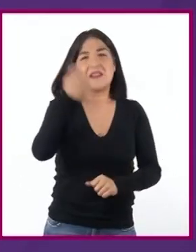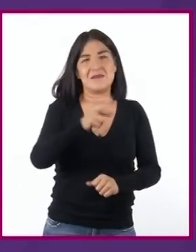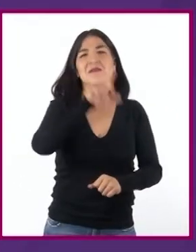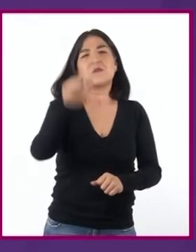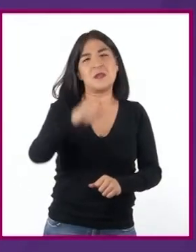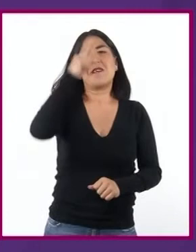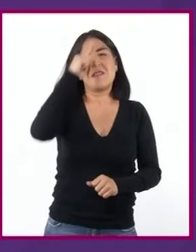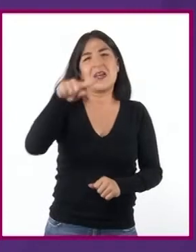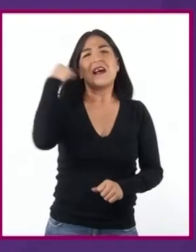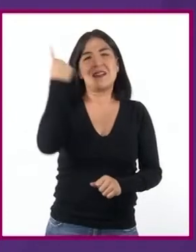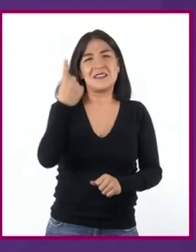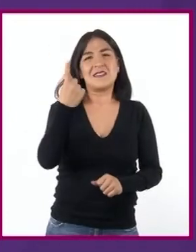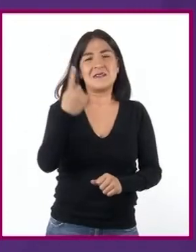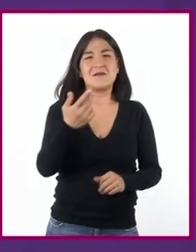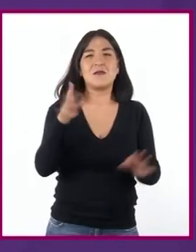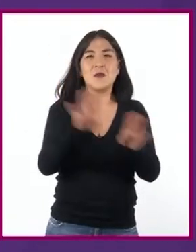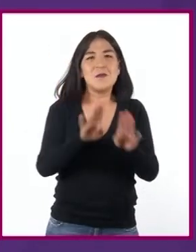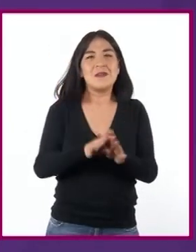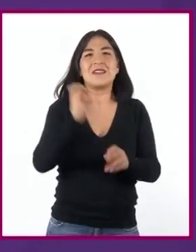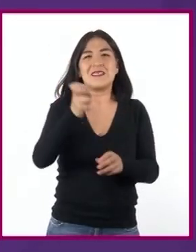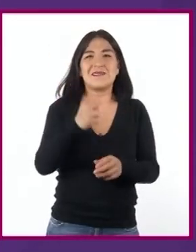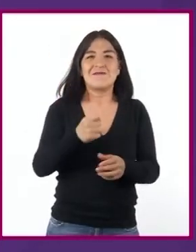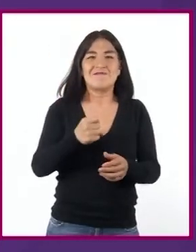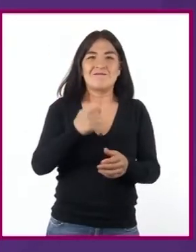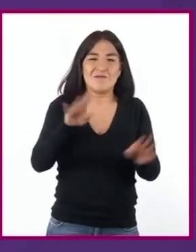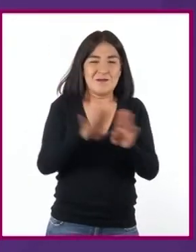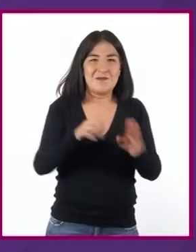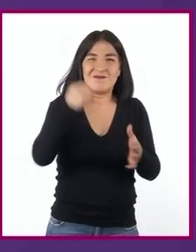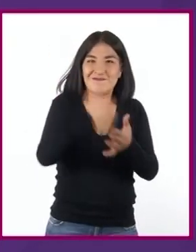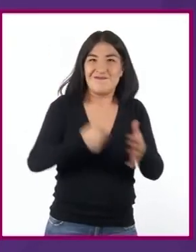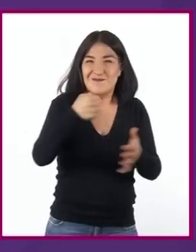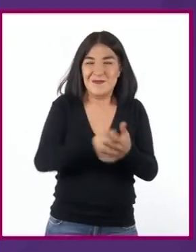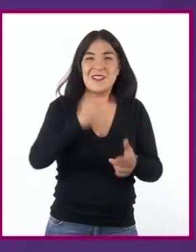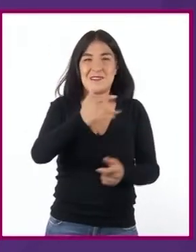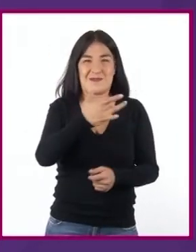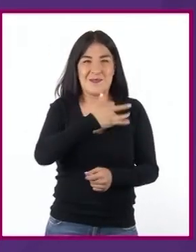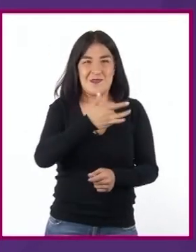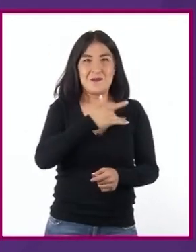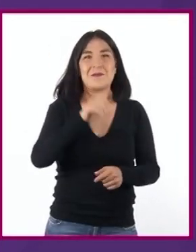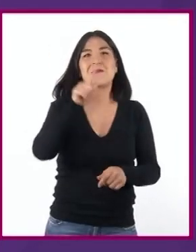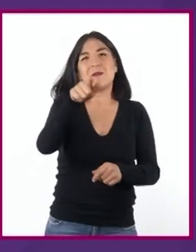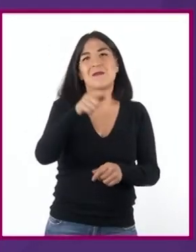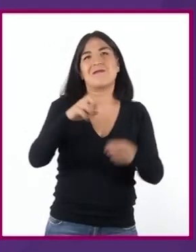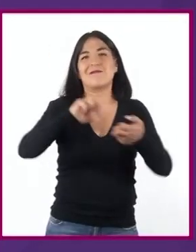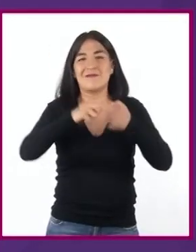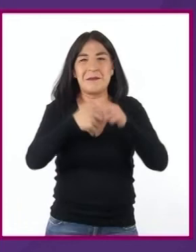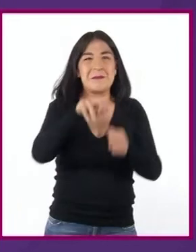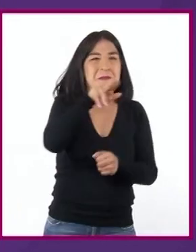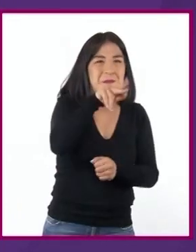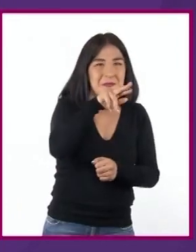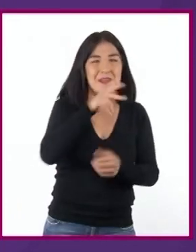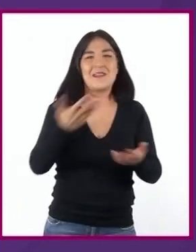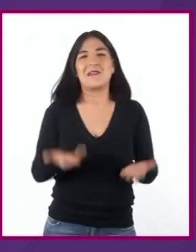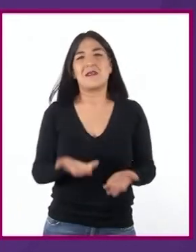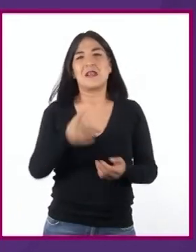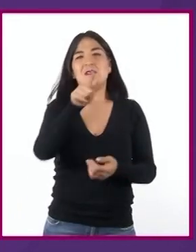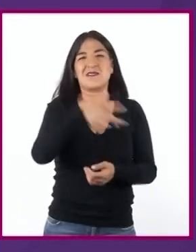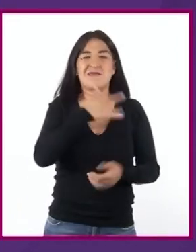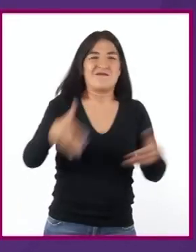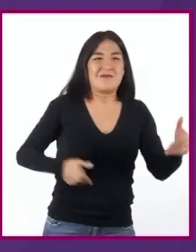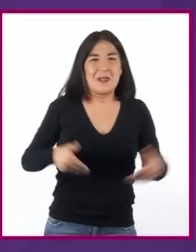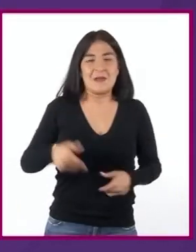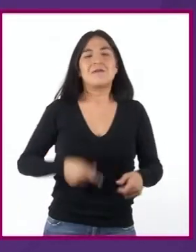fácil que no fuerces tanto tu corazón cada vez que te preocupas o cada vez que algo te